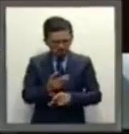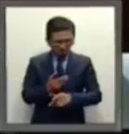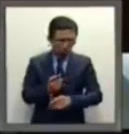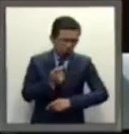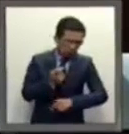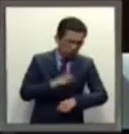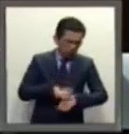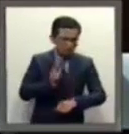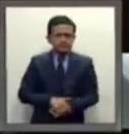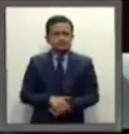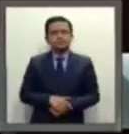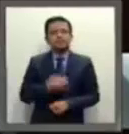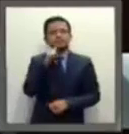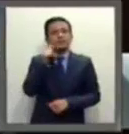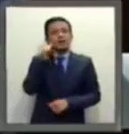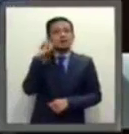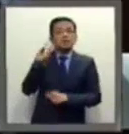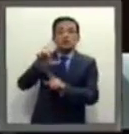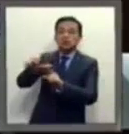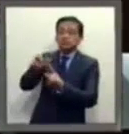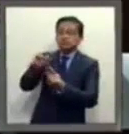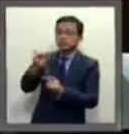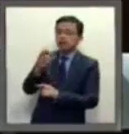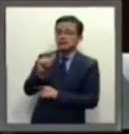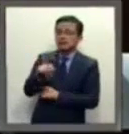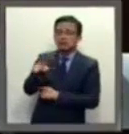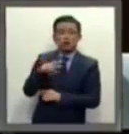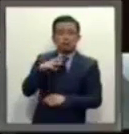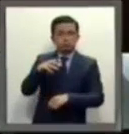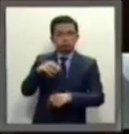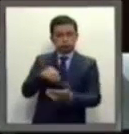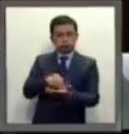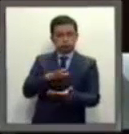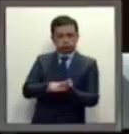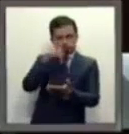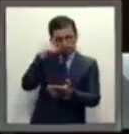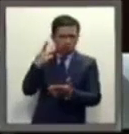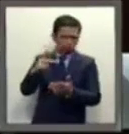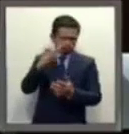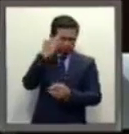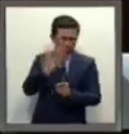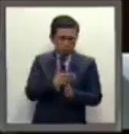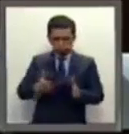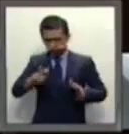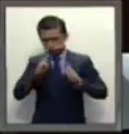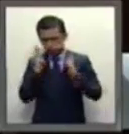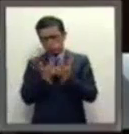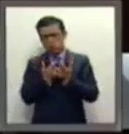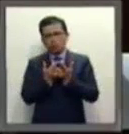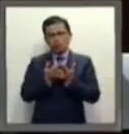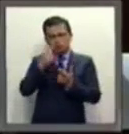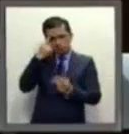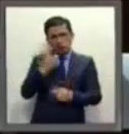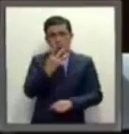la Comisión de Hacienda estaba convocada dentro de su periodo permanente de sesión a las 4